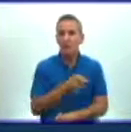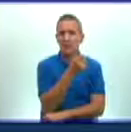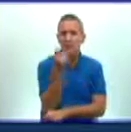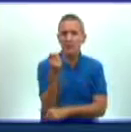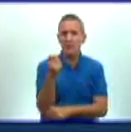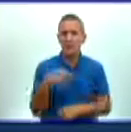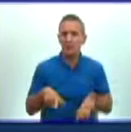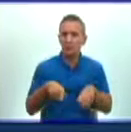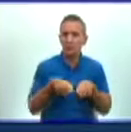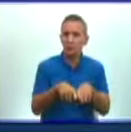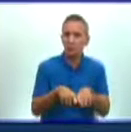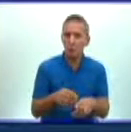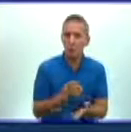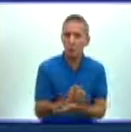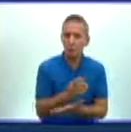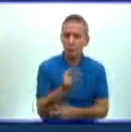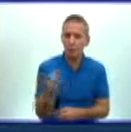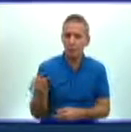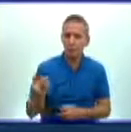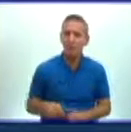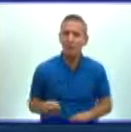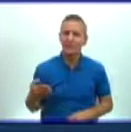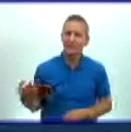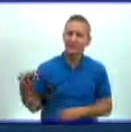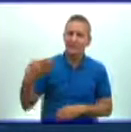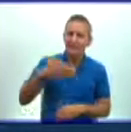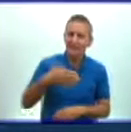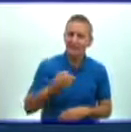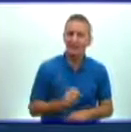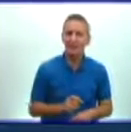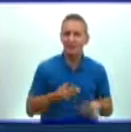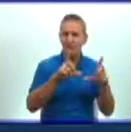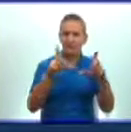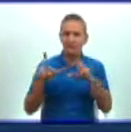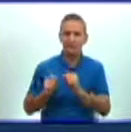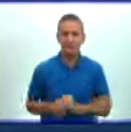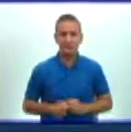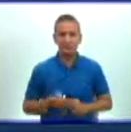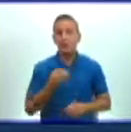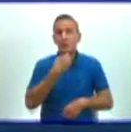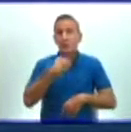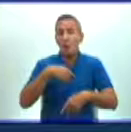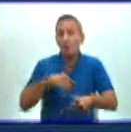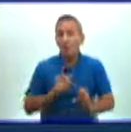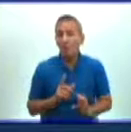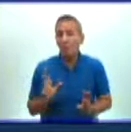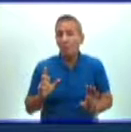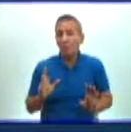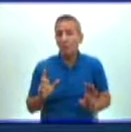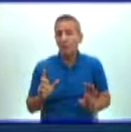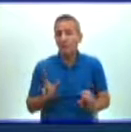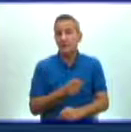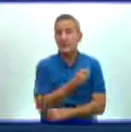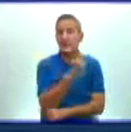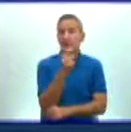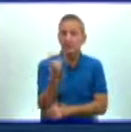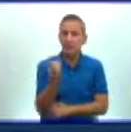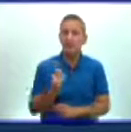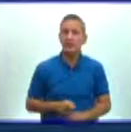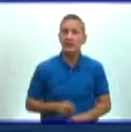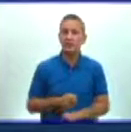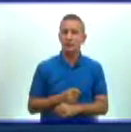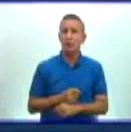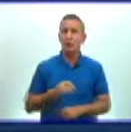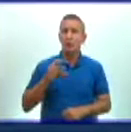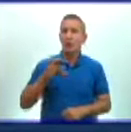el maestro los incite, promueva que ellos asistan a los museos y a lugares